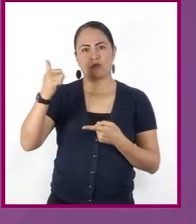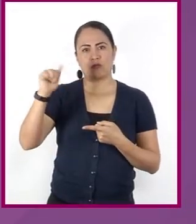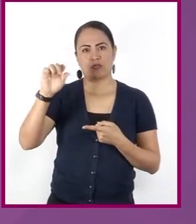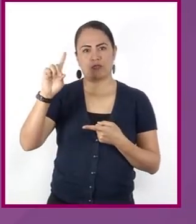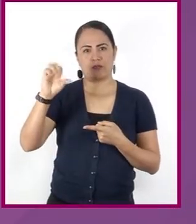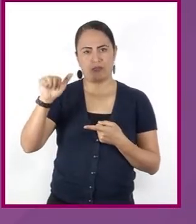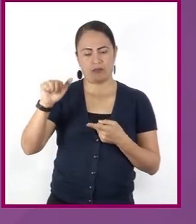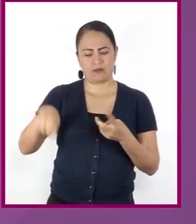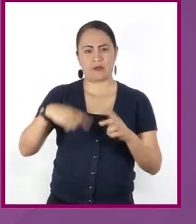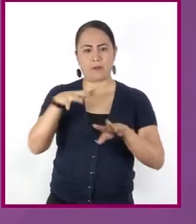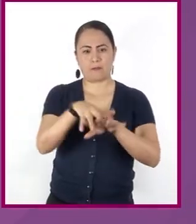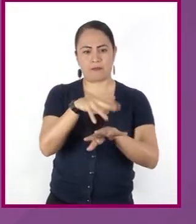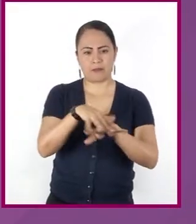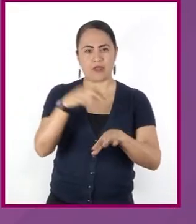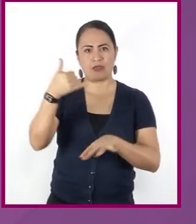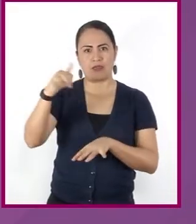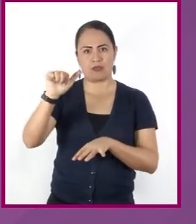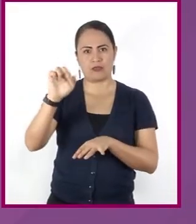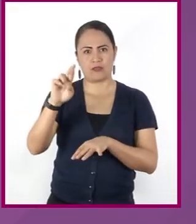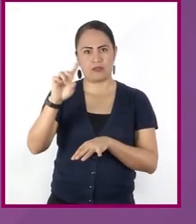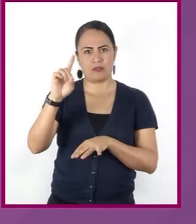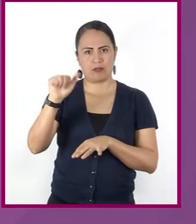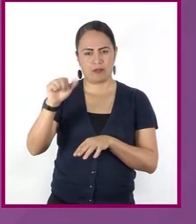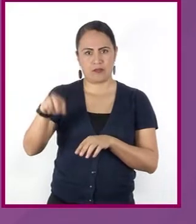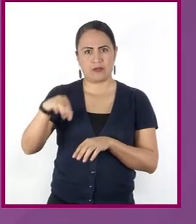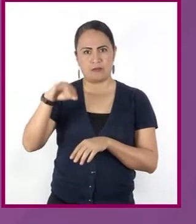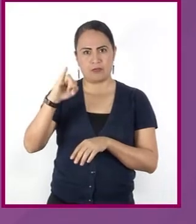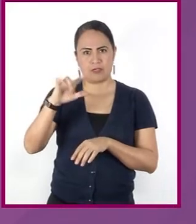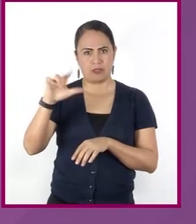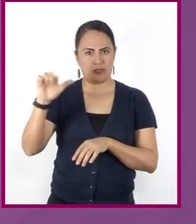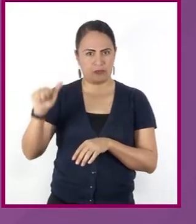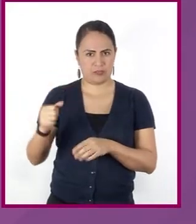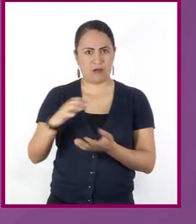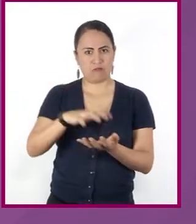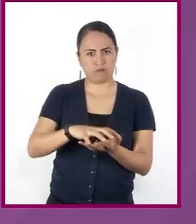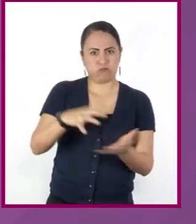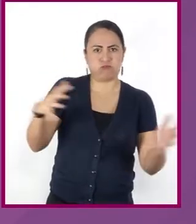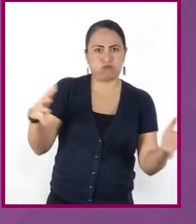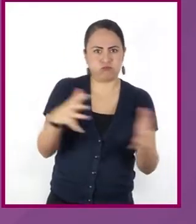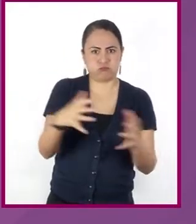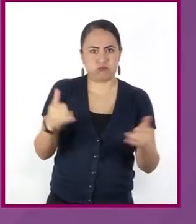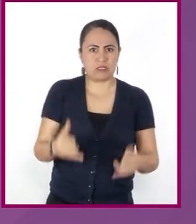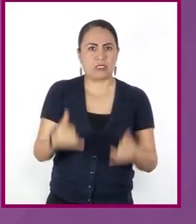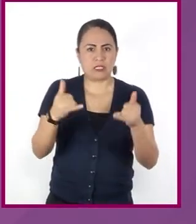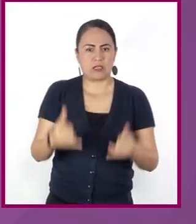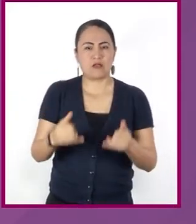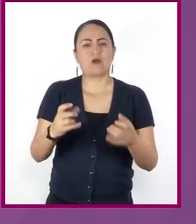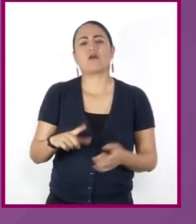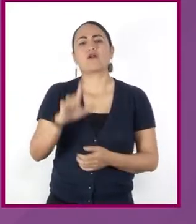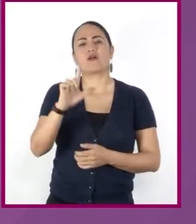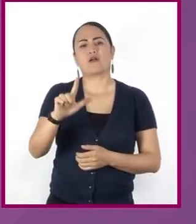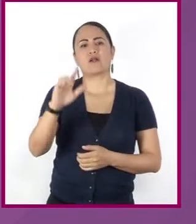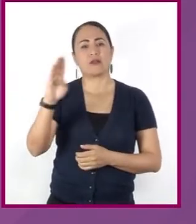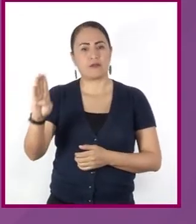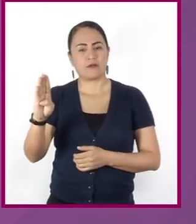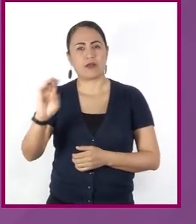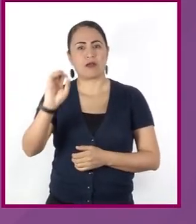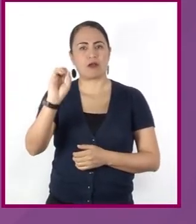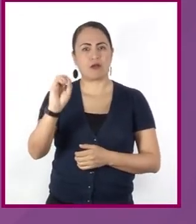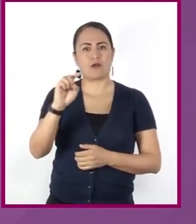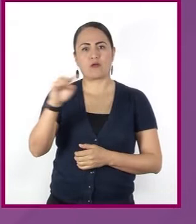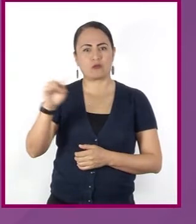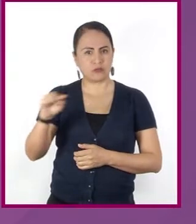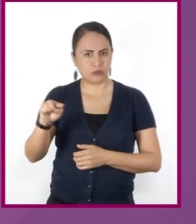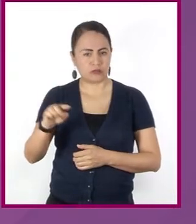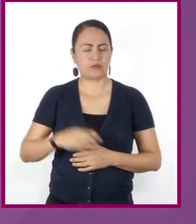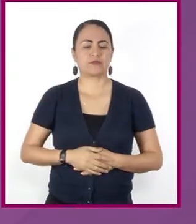pie, yarda y milla. A la magnitud de masa corresponden la libra y la onza, y a la